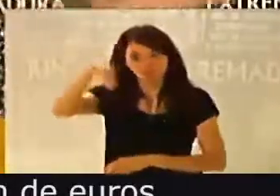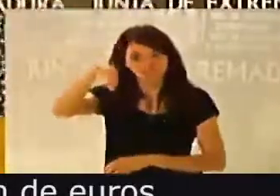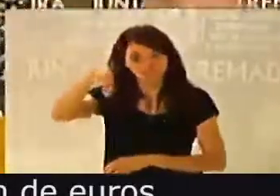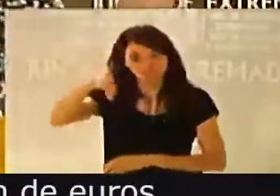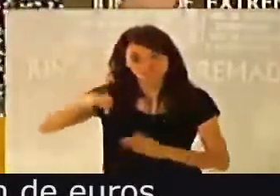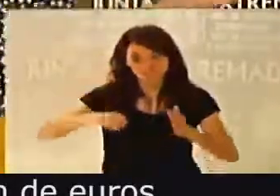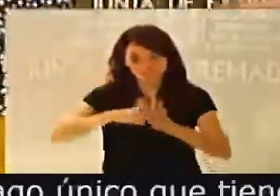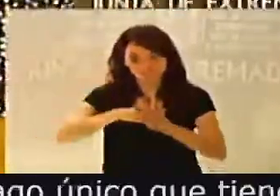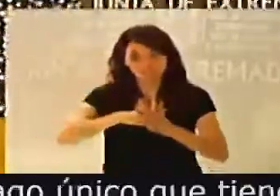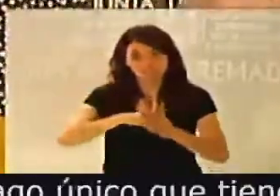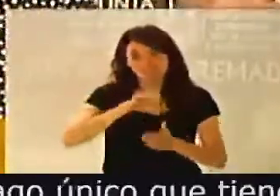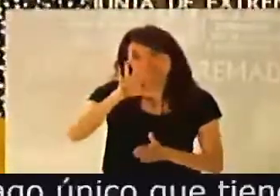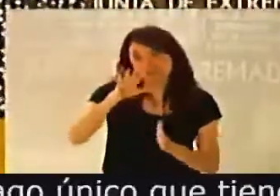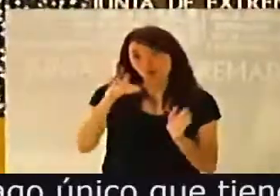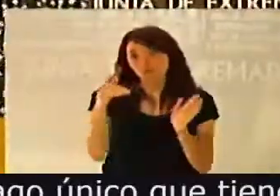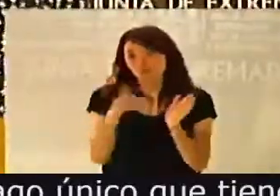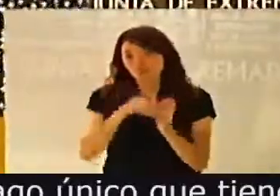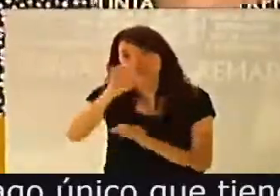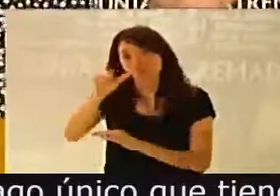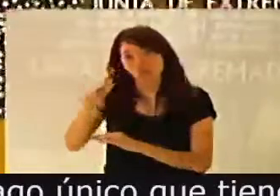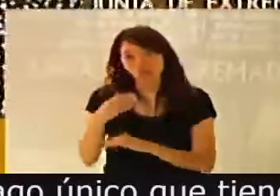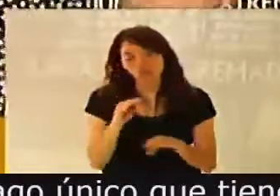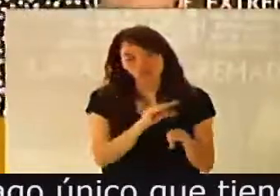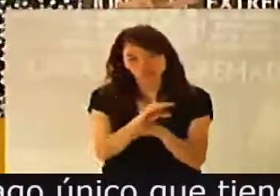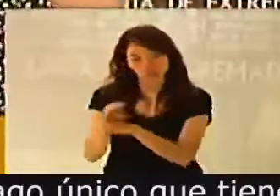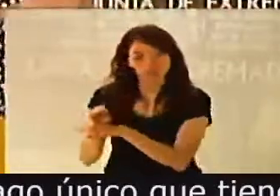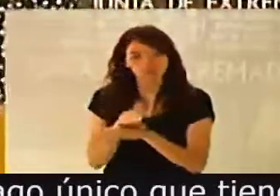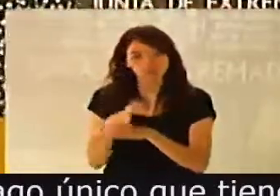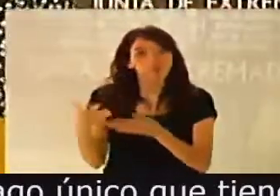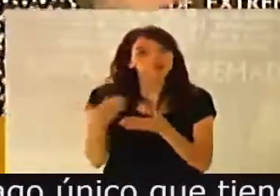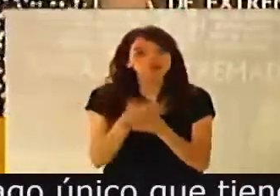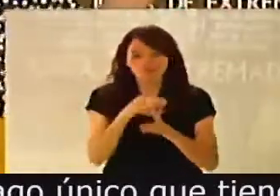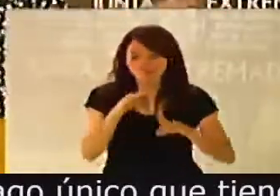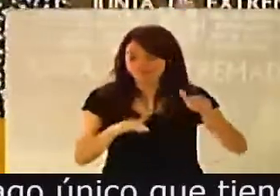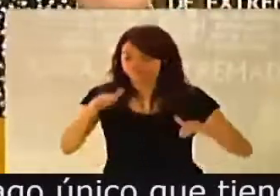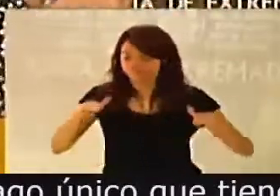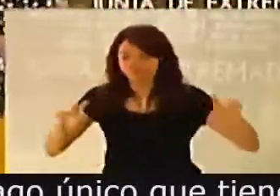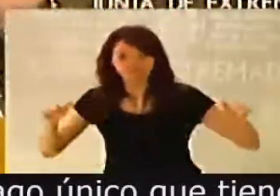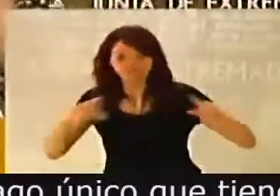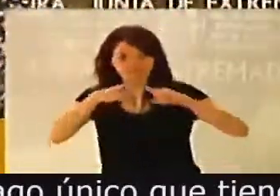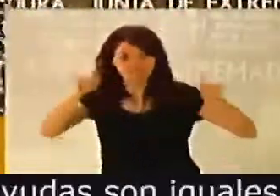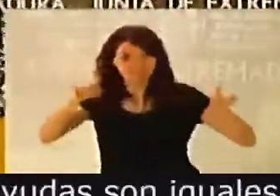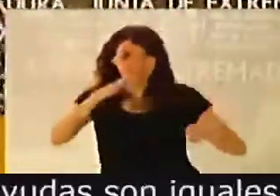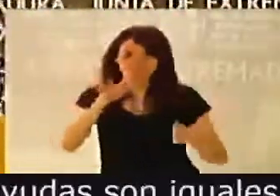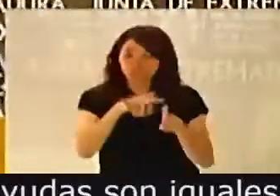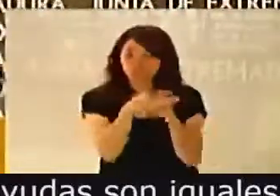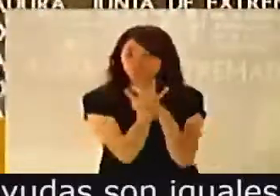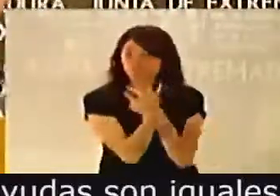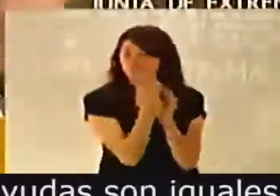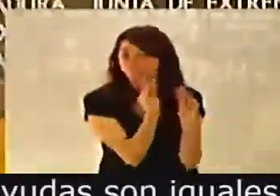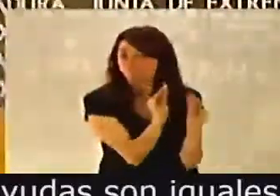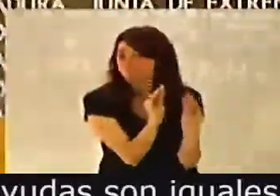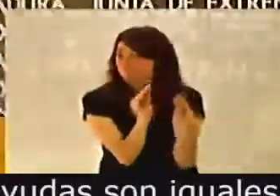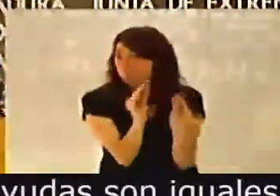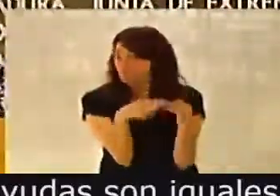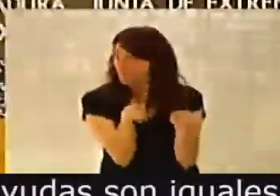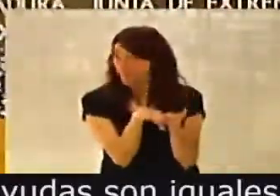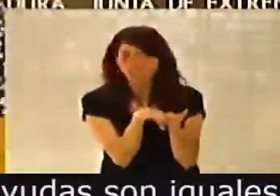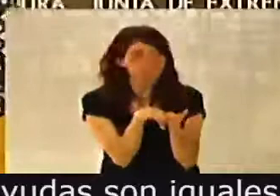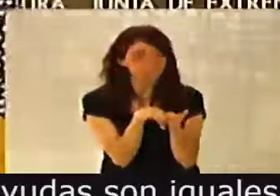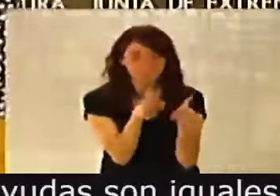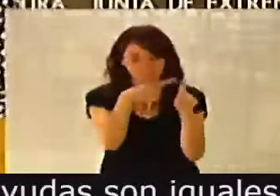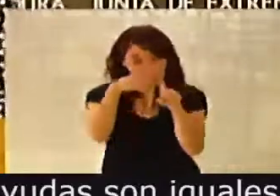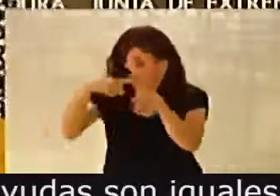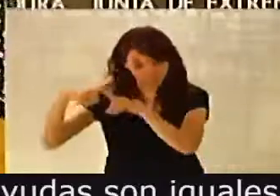un máximo de 5.000 euros. No todas las ayudas son iguales porque ninguna situación de mujer víctima es igual que otra. Por